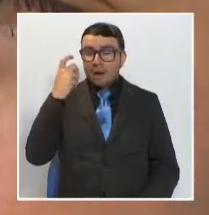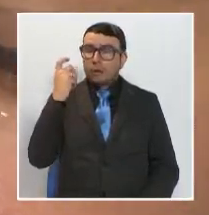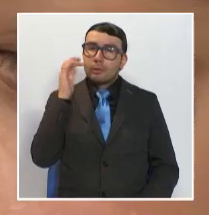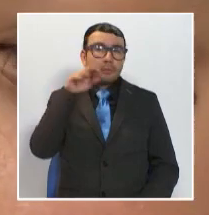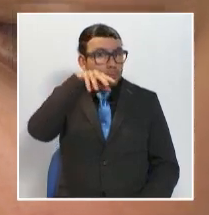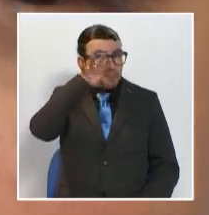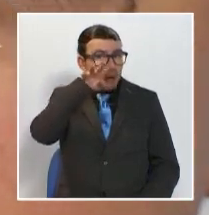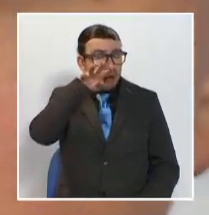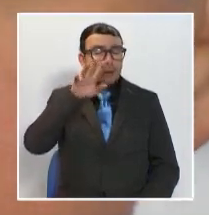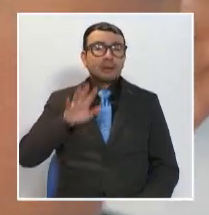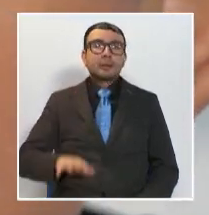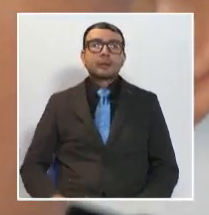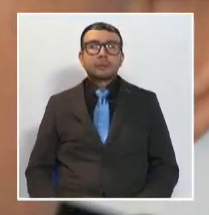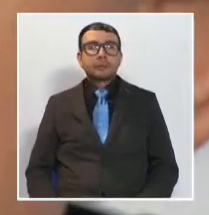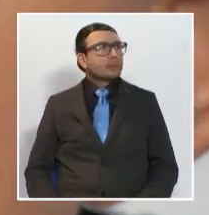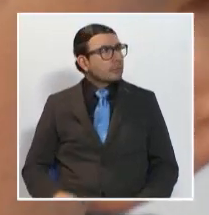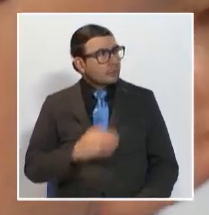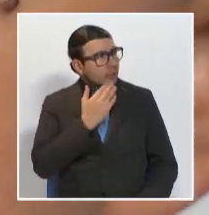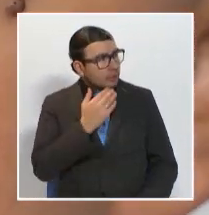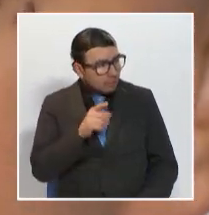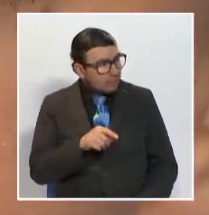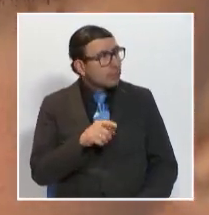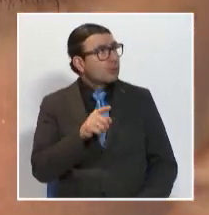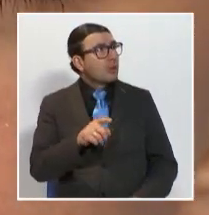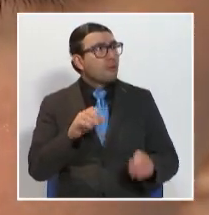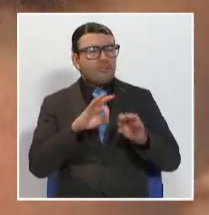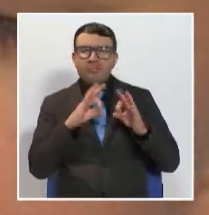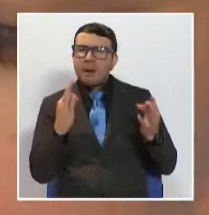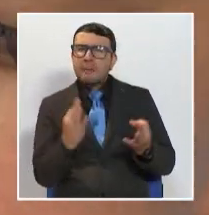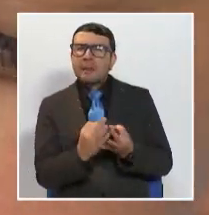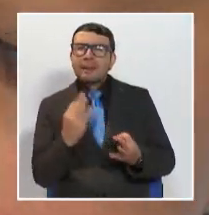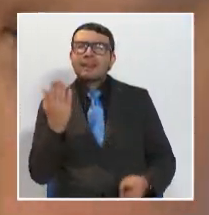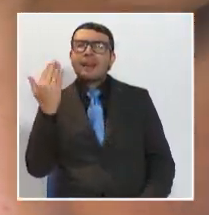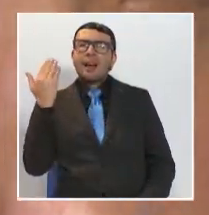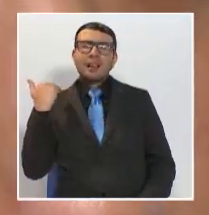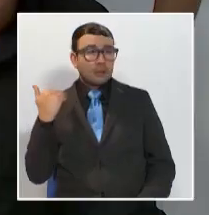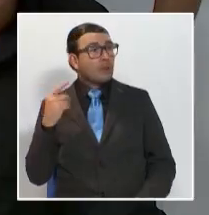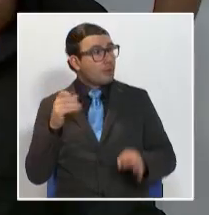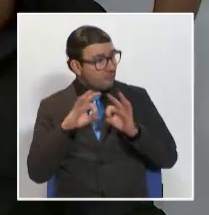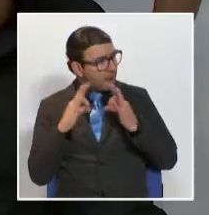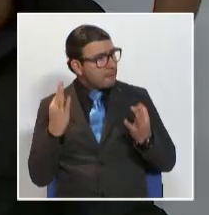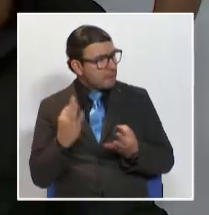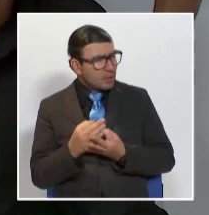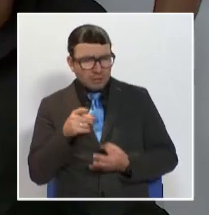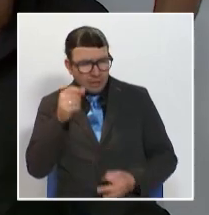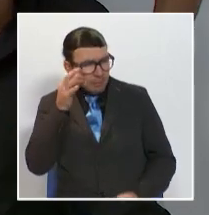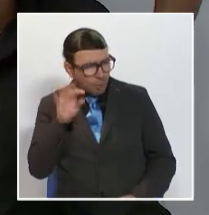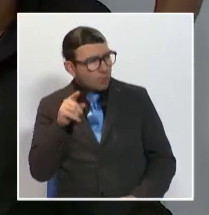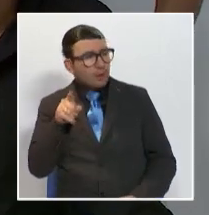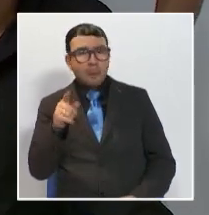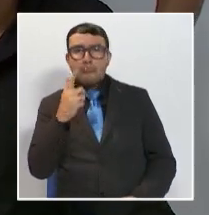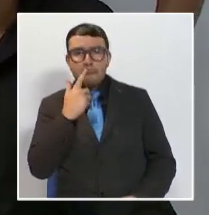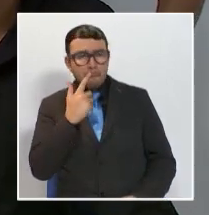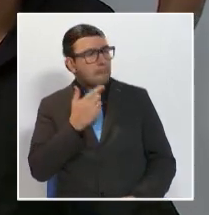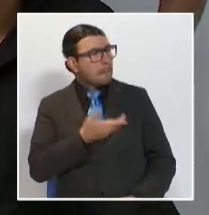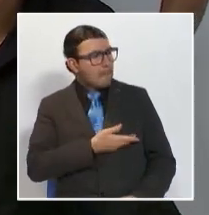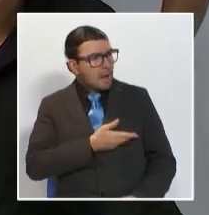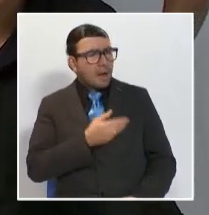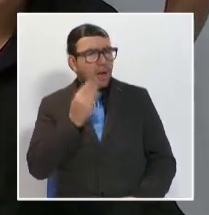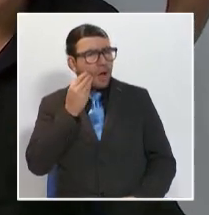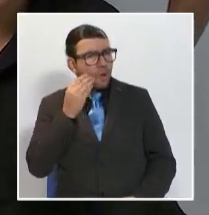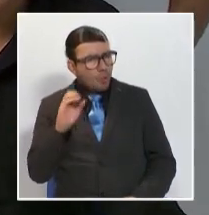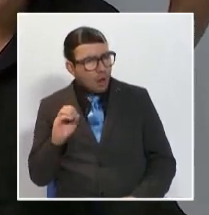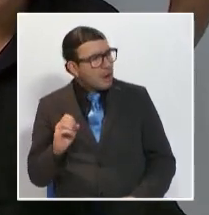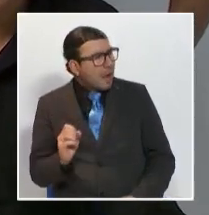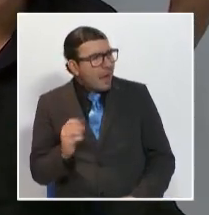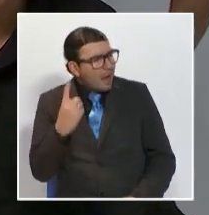es. Y por último, los antecedentes familiares, o si hay antecedentes de otras personas que hayan tenido vitiligo, sobre todo padres o familiares en primer grado.